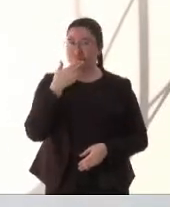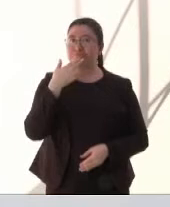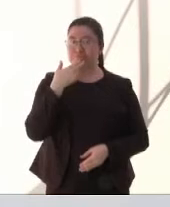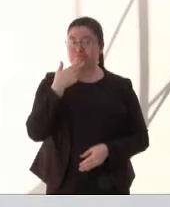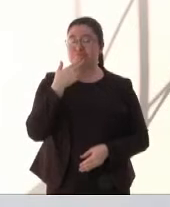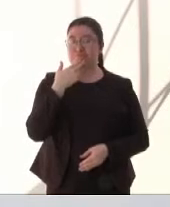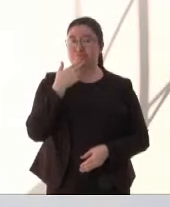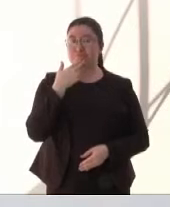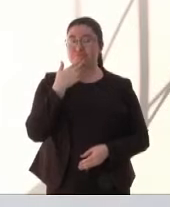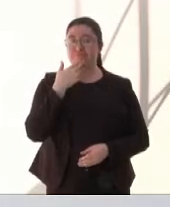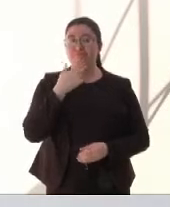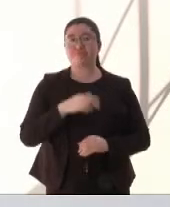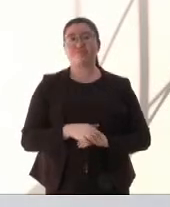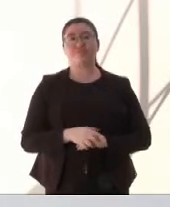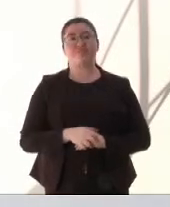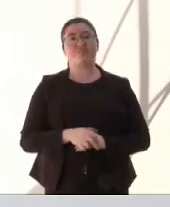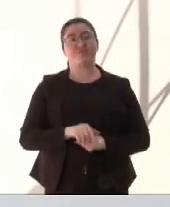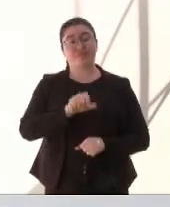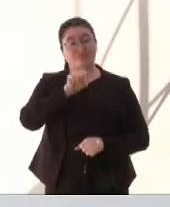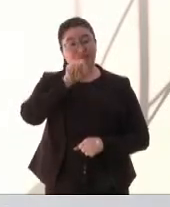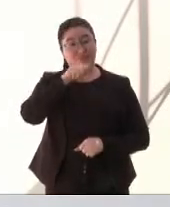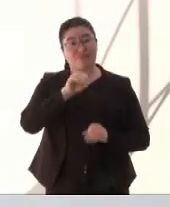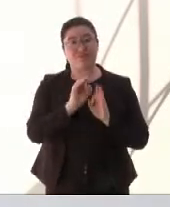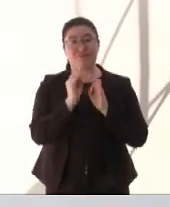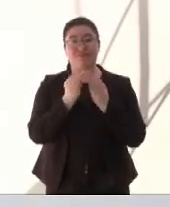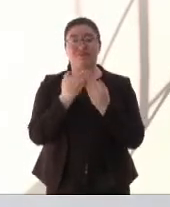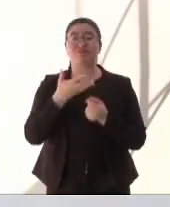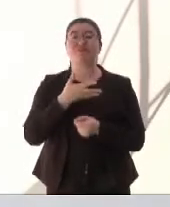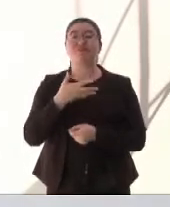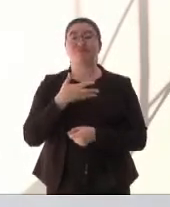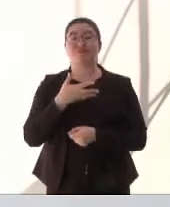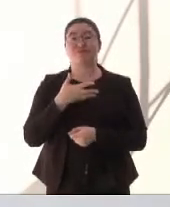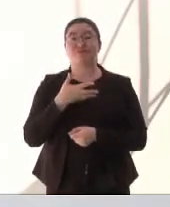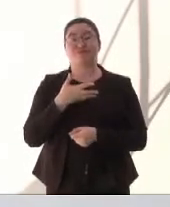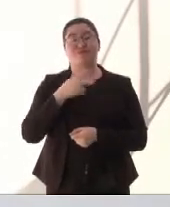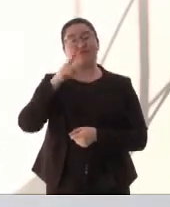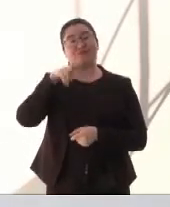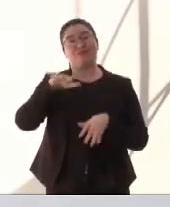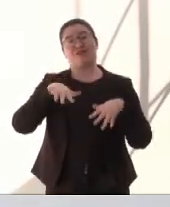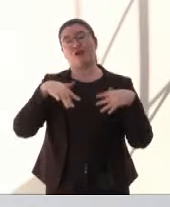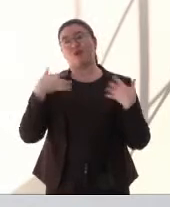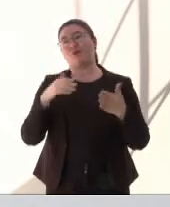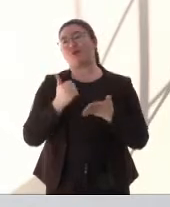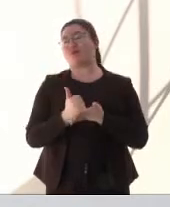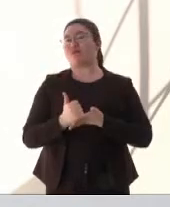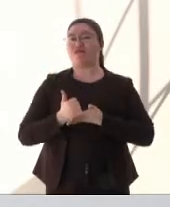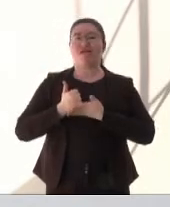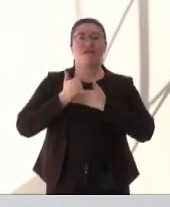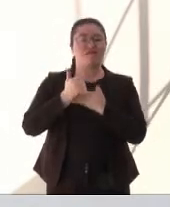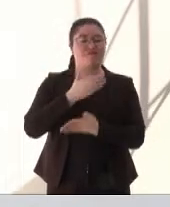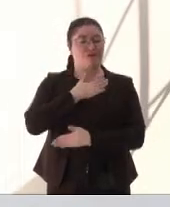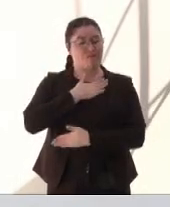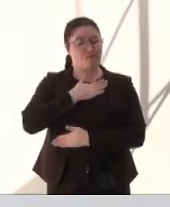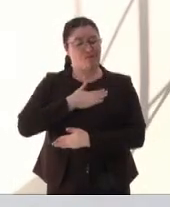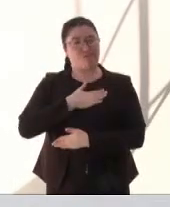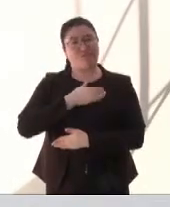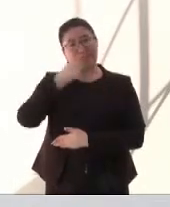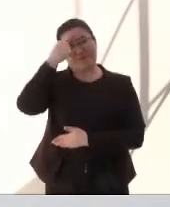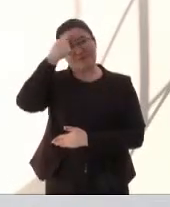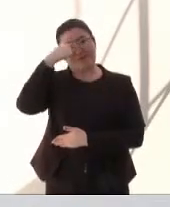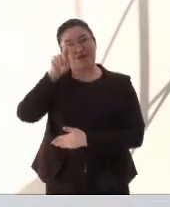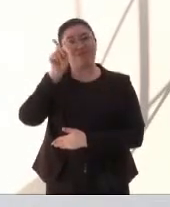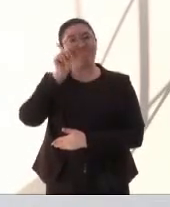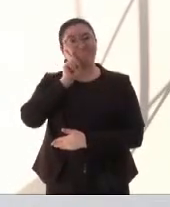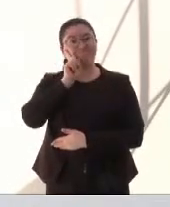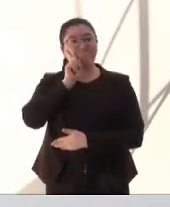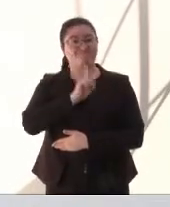¿sí?, que se abren, con este modelo estamos abriendo las puertas de la justicia para las mujeres,